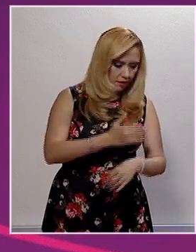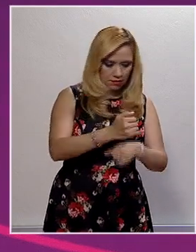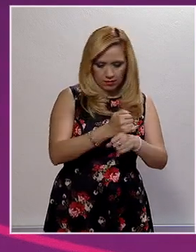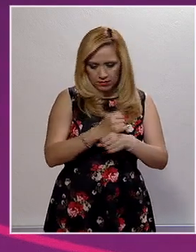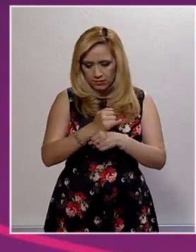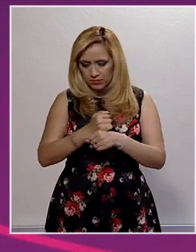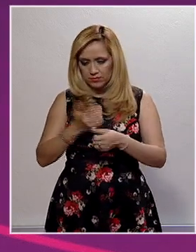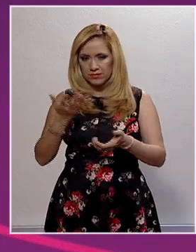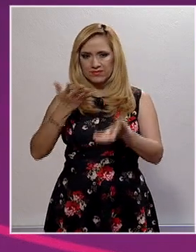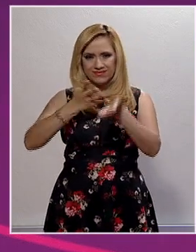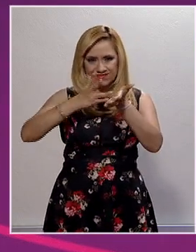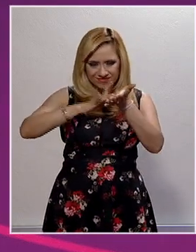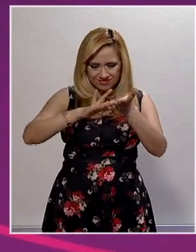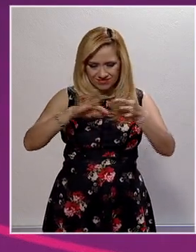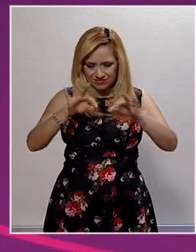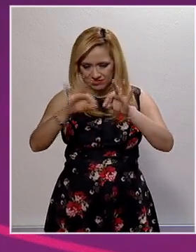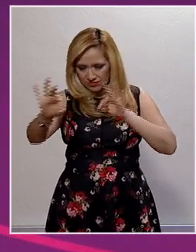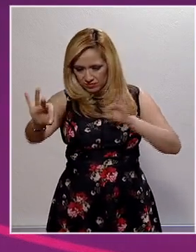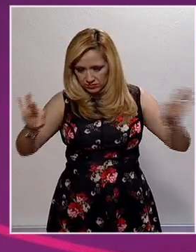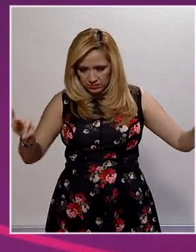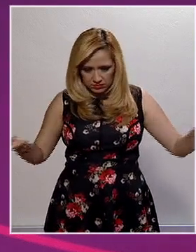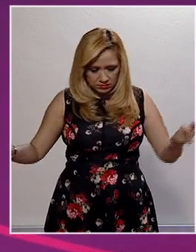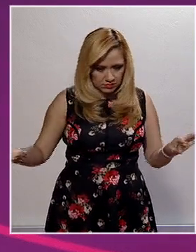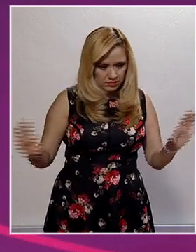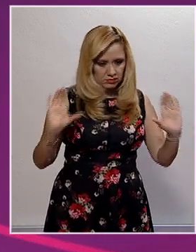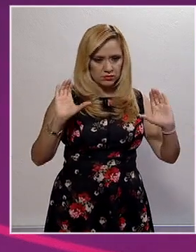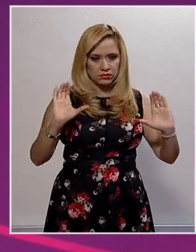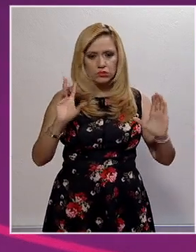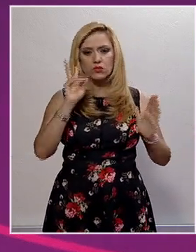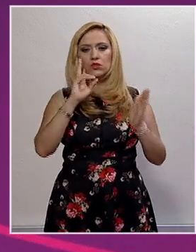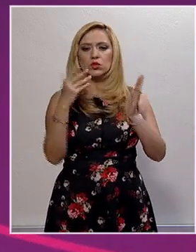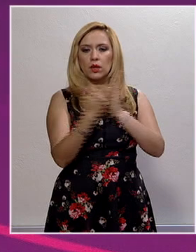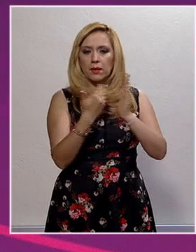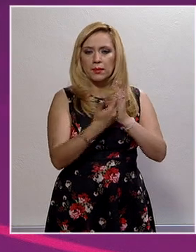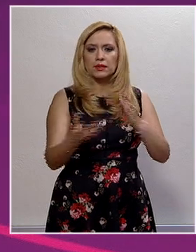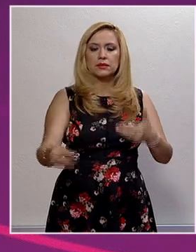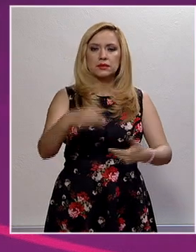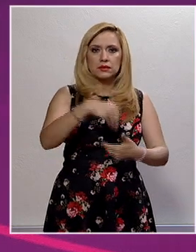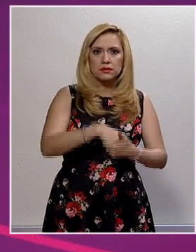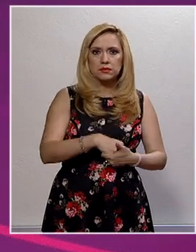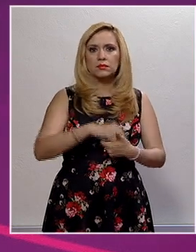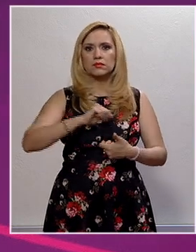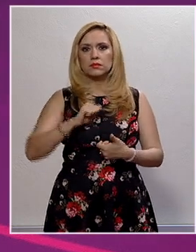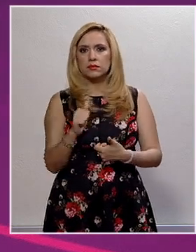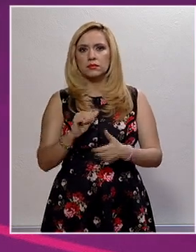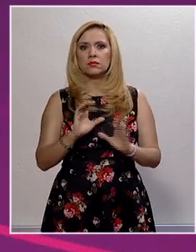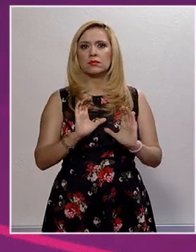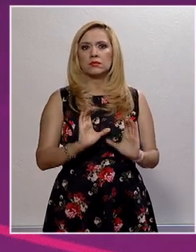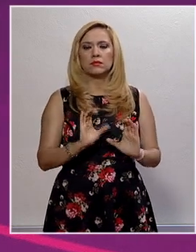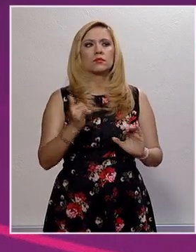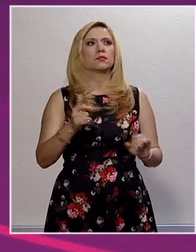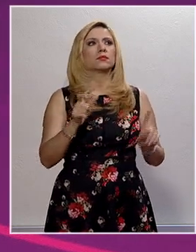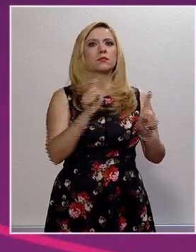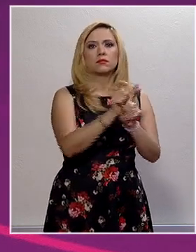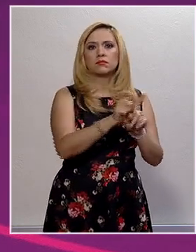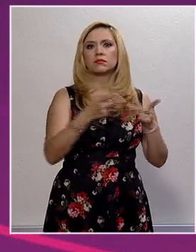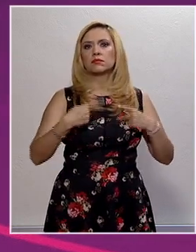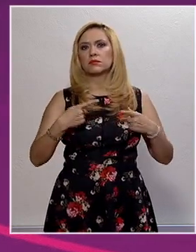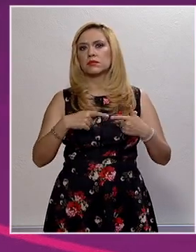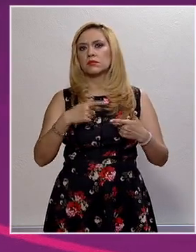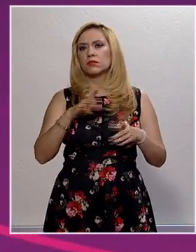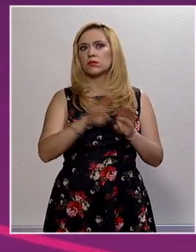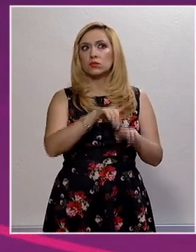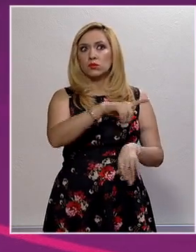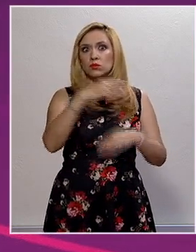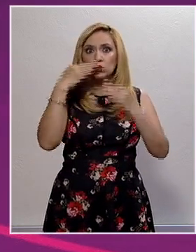de abordar las declaraciones, el manejo de las evidencias, la cadena de custodia, etc. Y en cuarto lugar, también